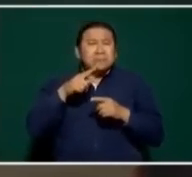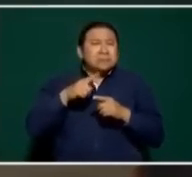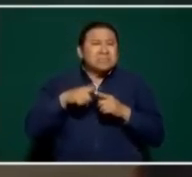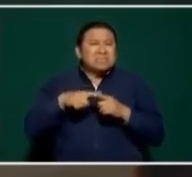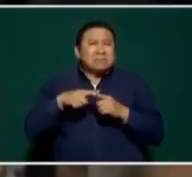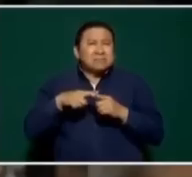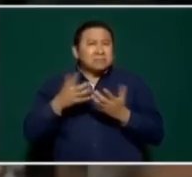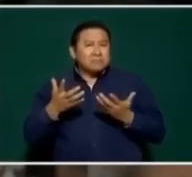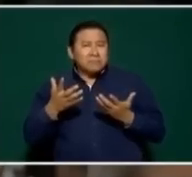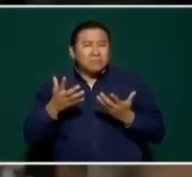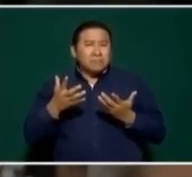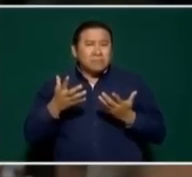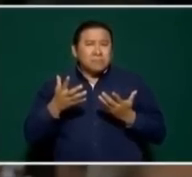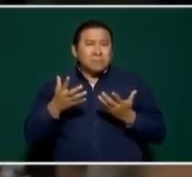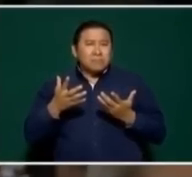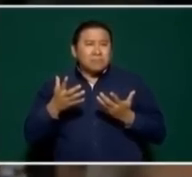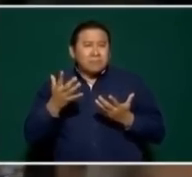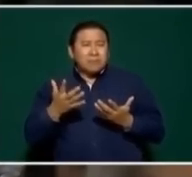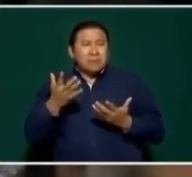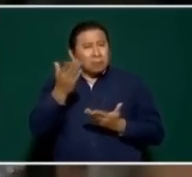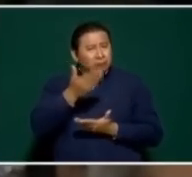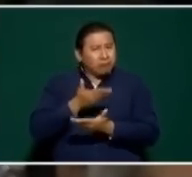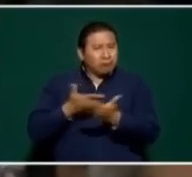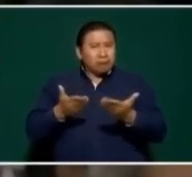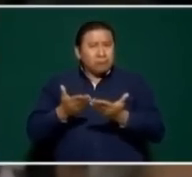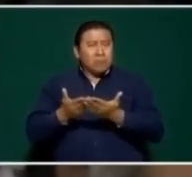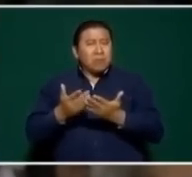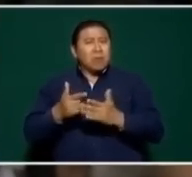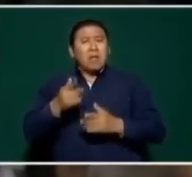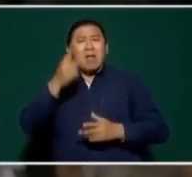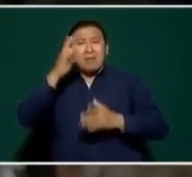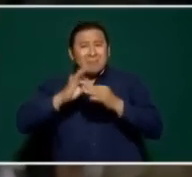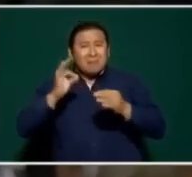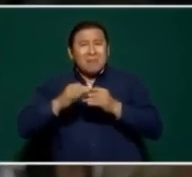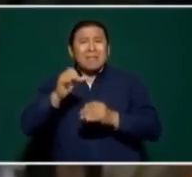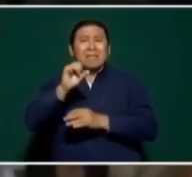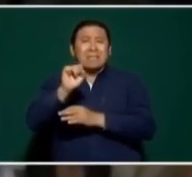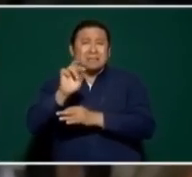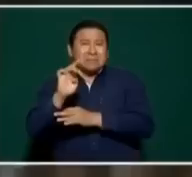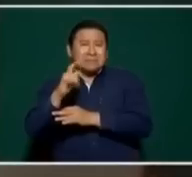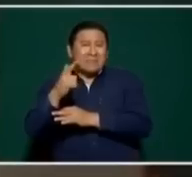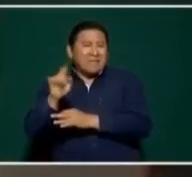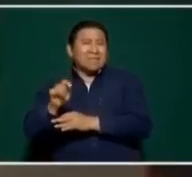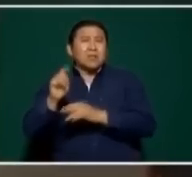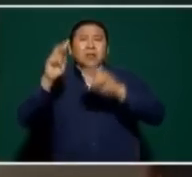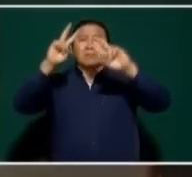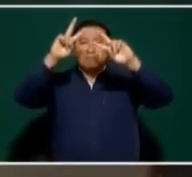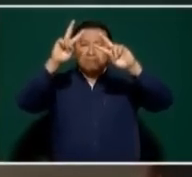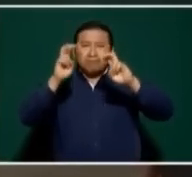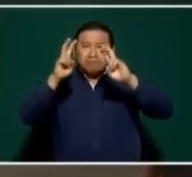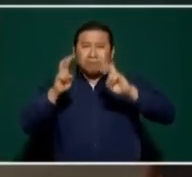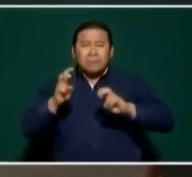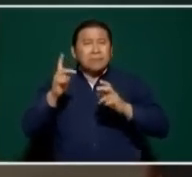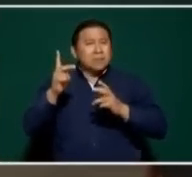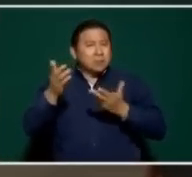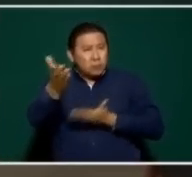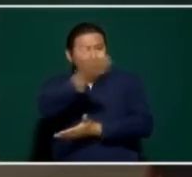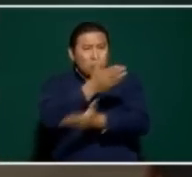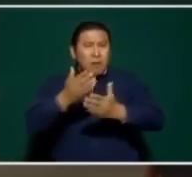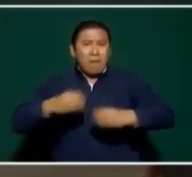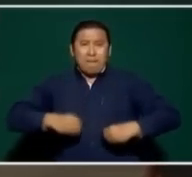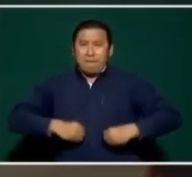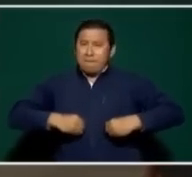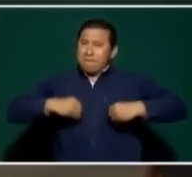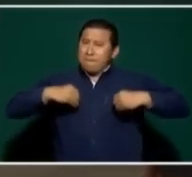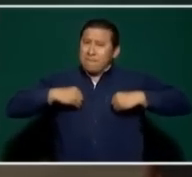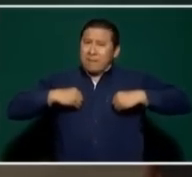junta con el señor almirante para seguir hablando del sargazo. No es un tema que podemos tocar nosotros los que vivimos